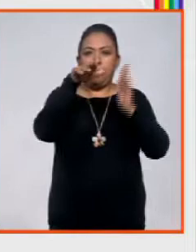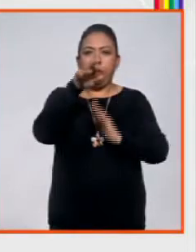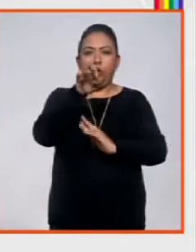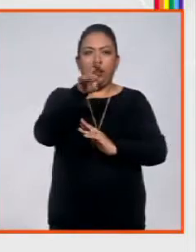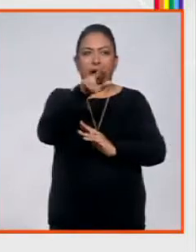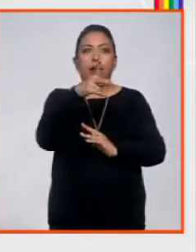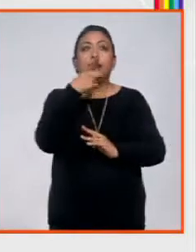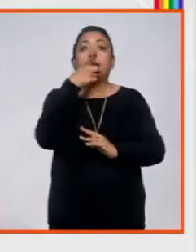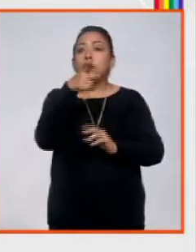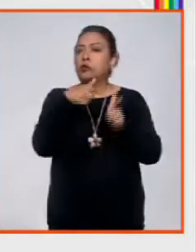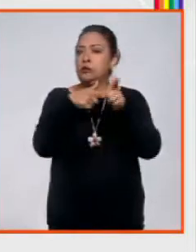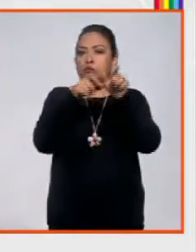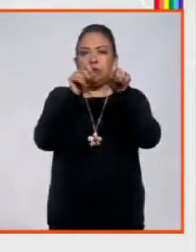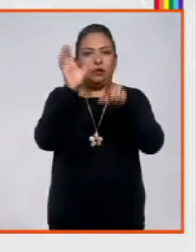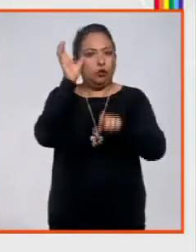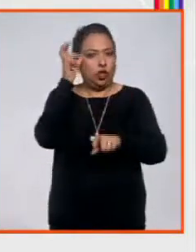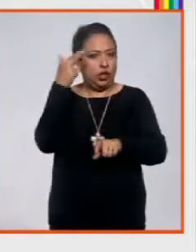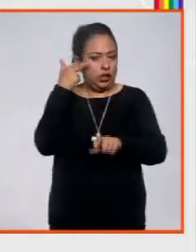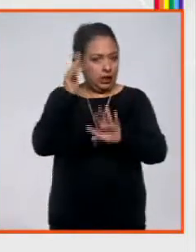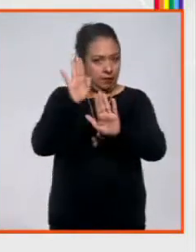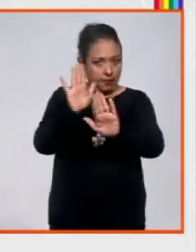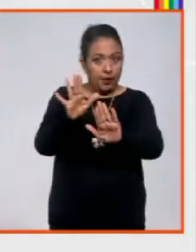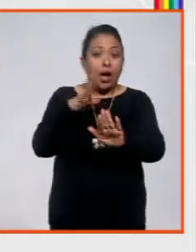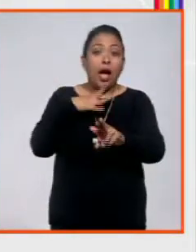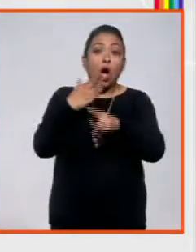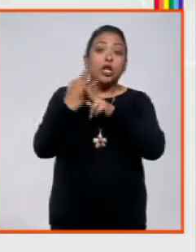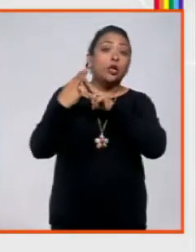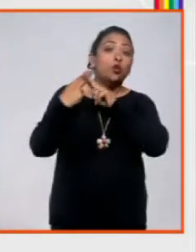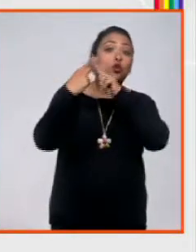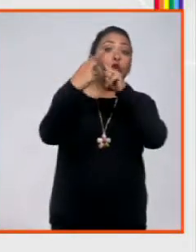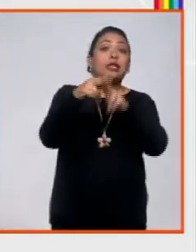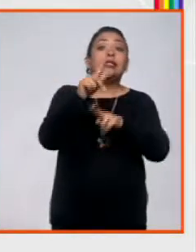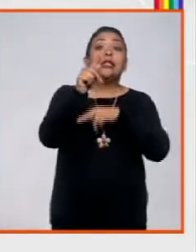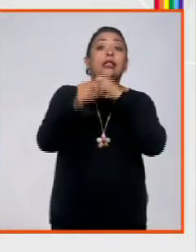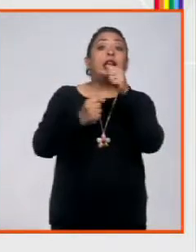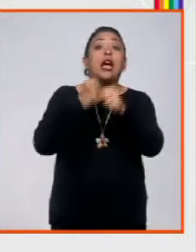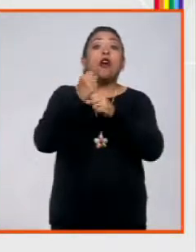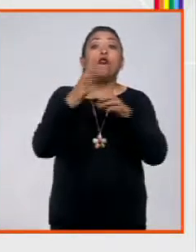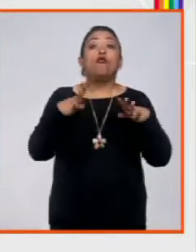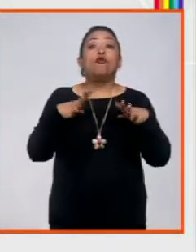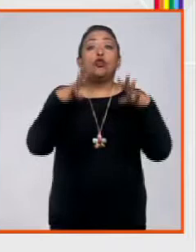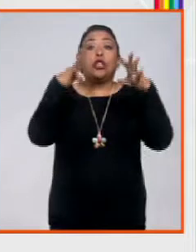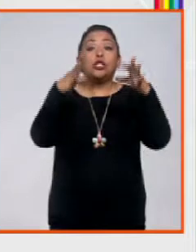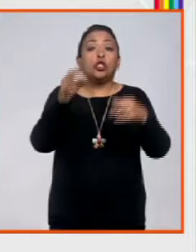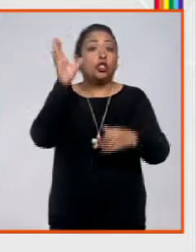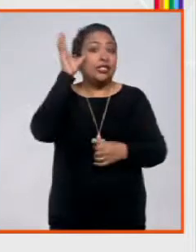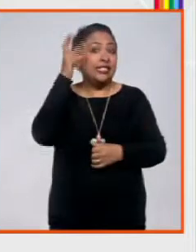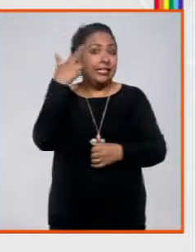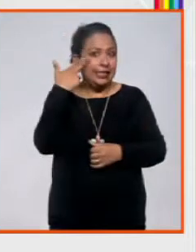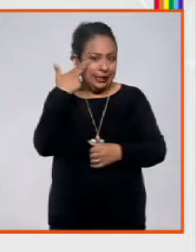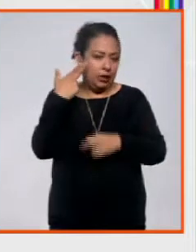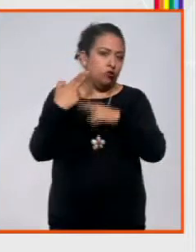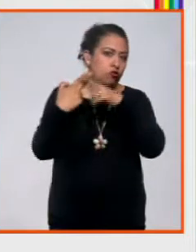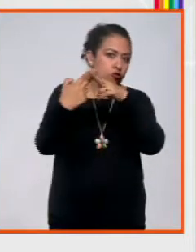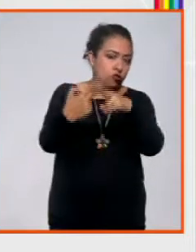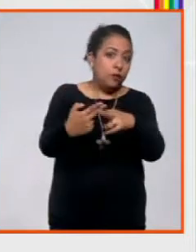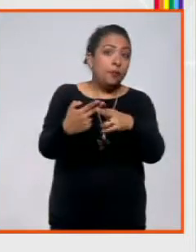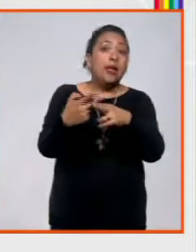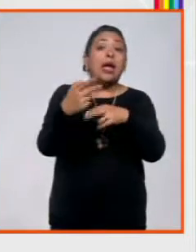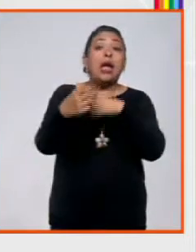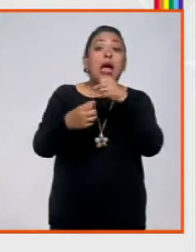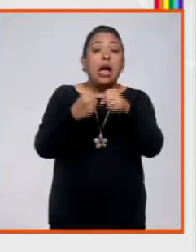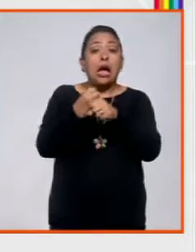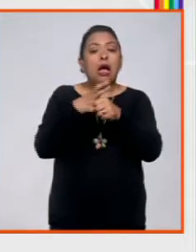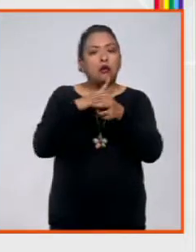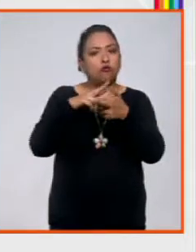que vamos a seguir en china porque además estamos celebrando el 70 aniversario de la fundación del repro popular china y en todos estos años ha tenido una